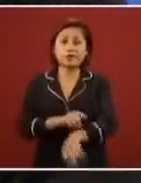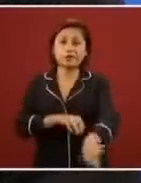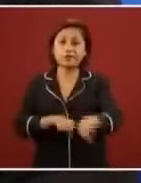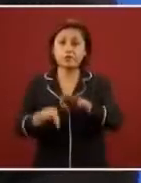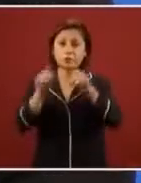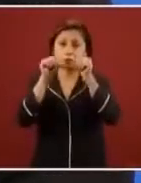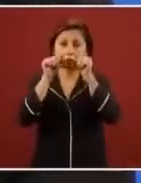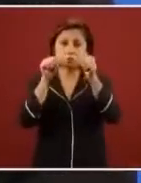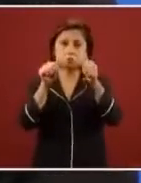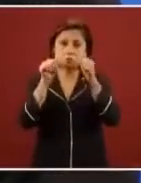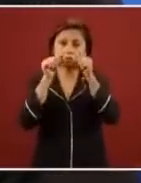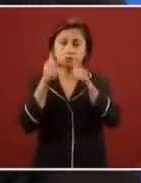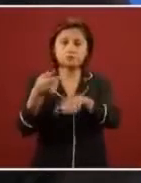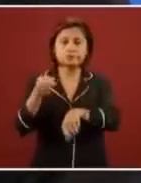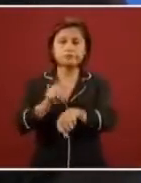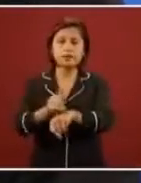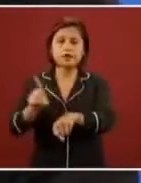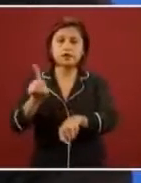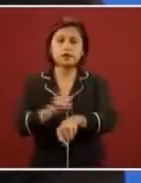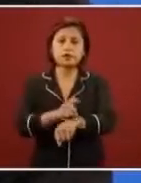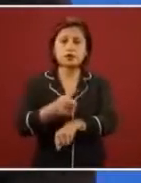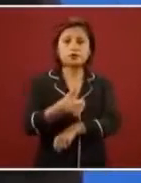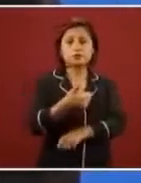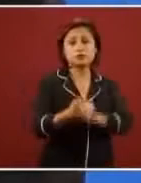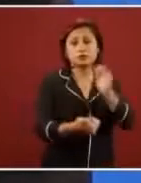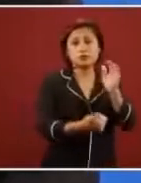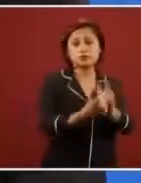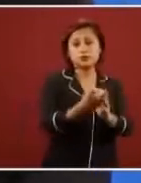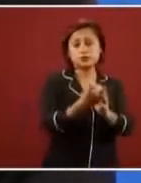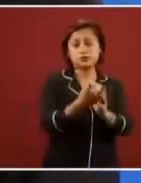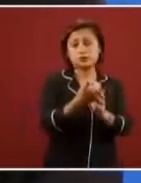Todos los días, de 6 a 7 de la mañana,